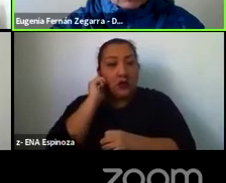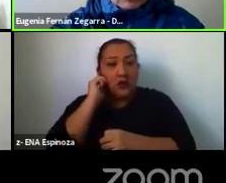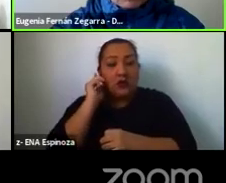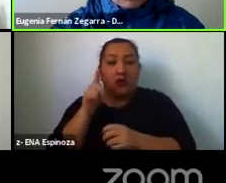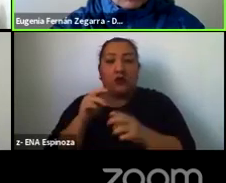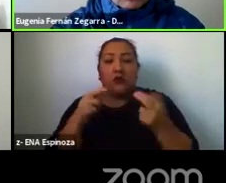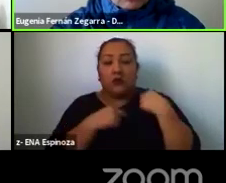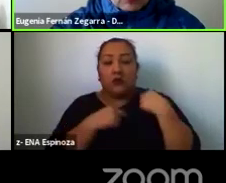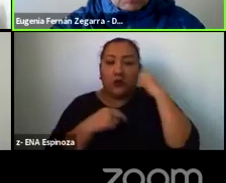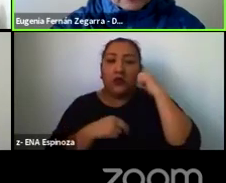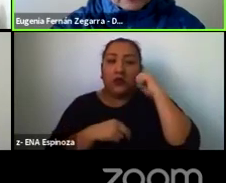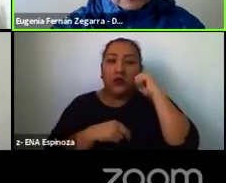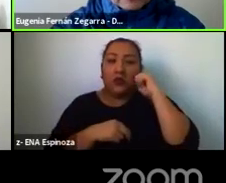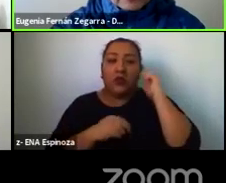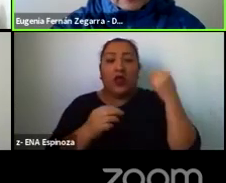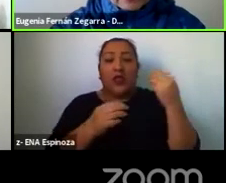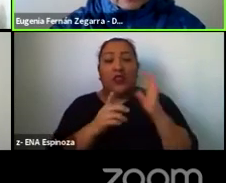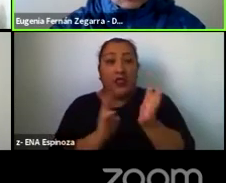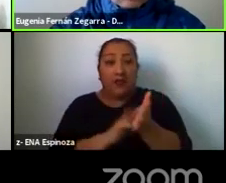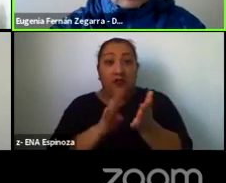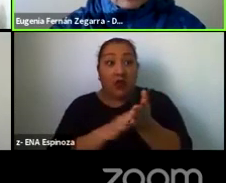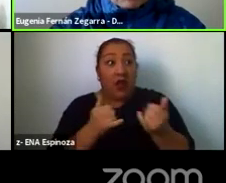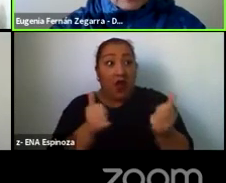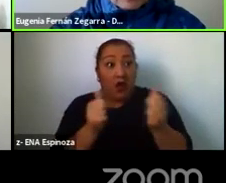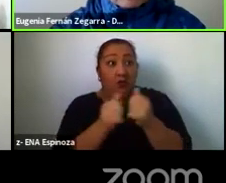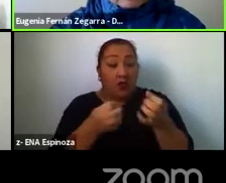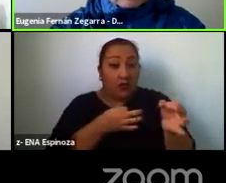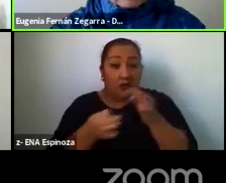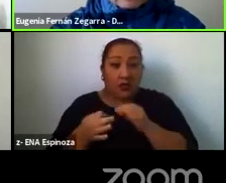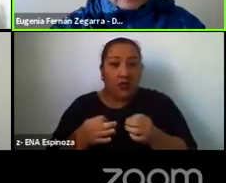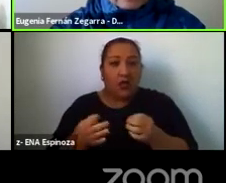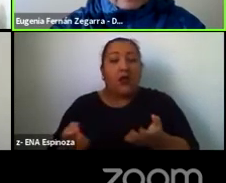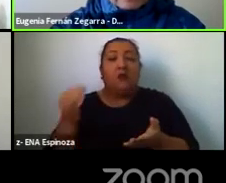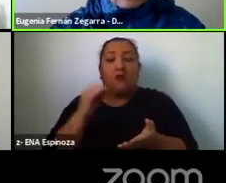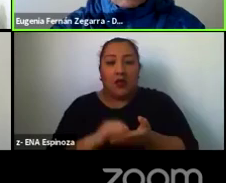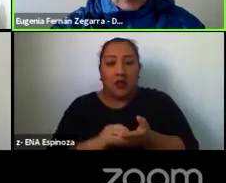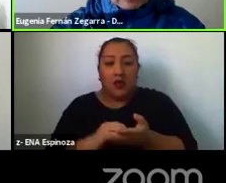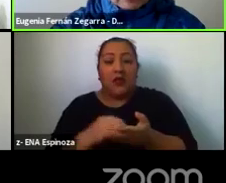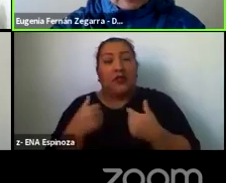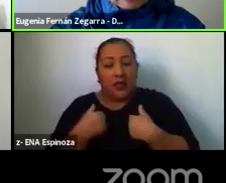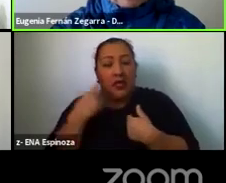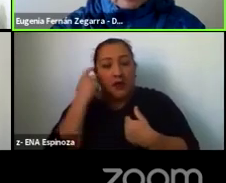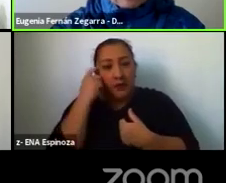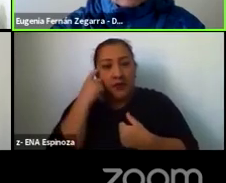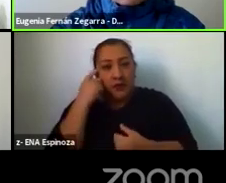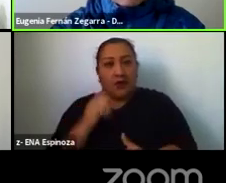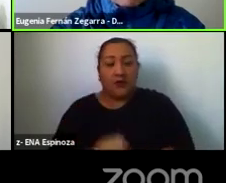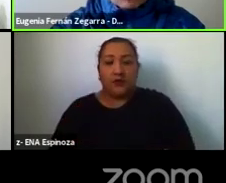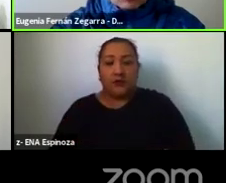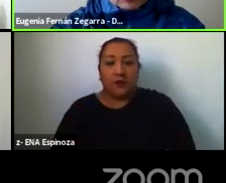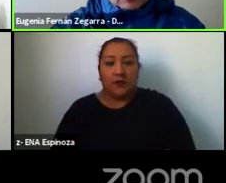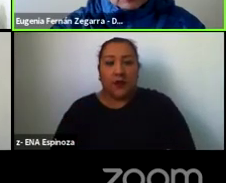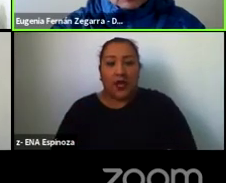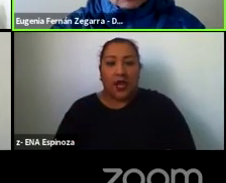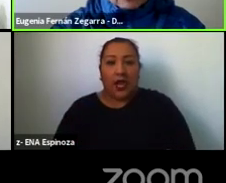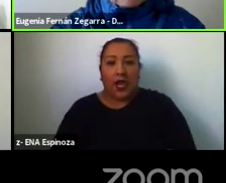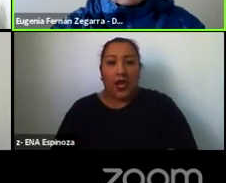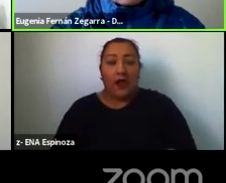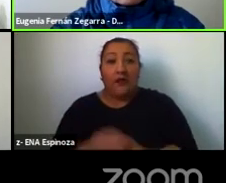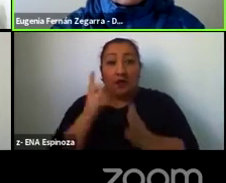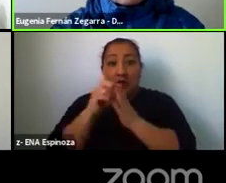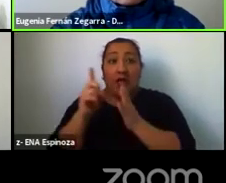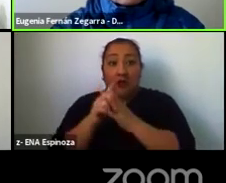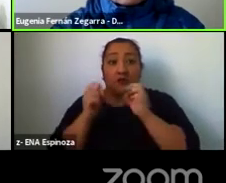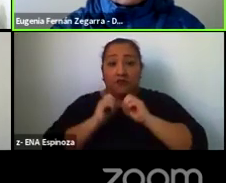de la Defensoría del Pueblo hoy nos acompañan, entonces también se tendrá que tener en cuenta datos epidemiológicos,